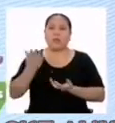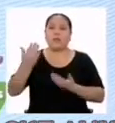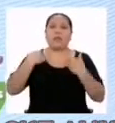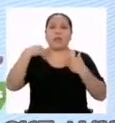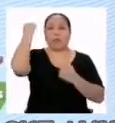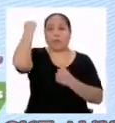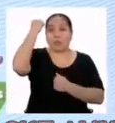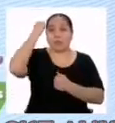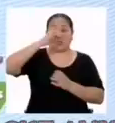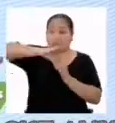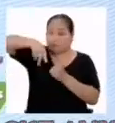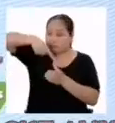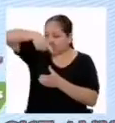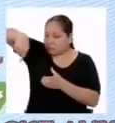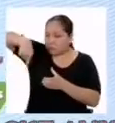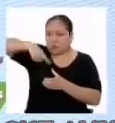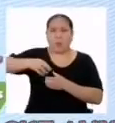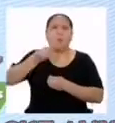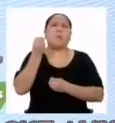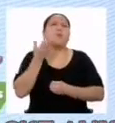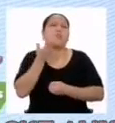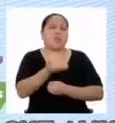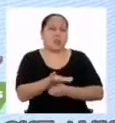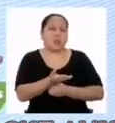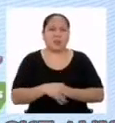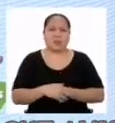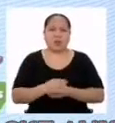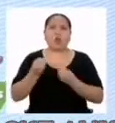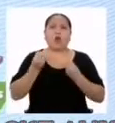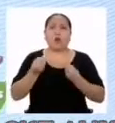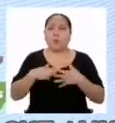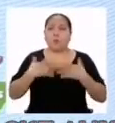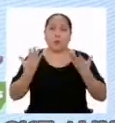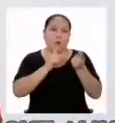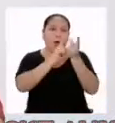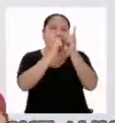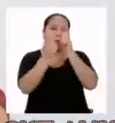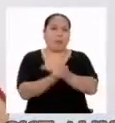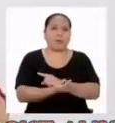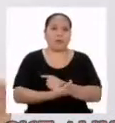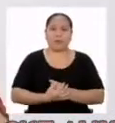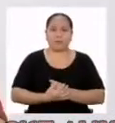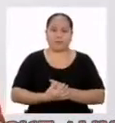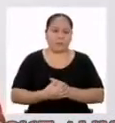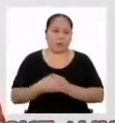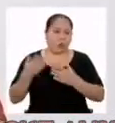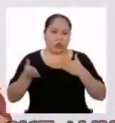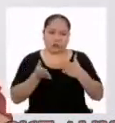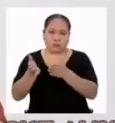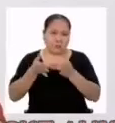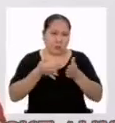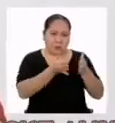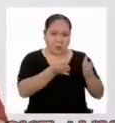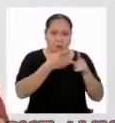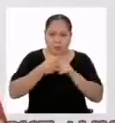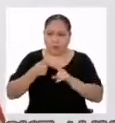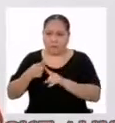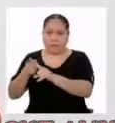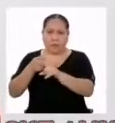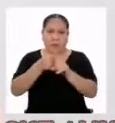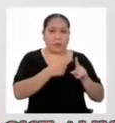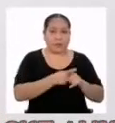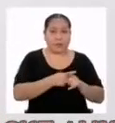el mundo. ¿Por qué pasa eso? ¿Y cómo podría cambiar? Los caminos son múltiples y van